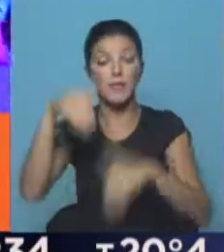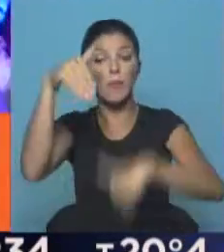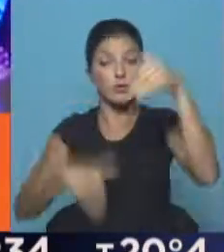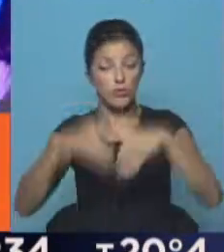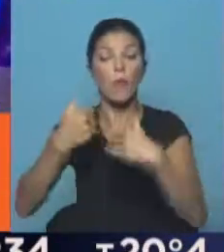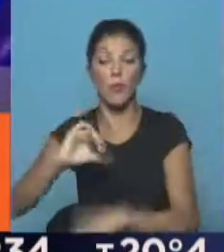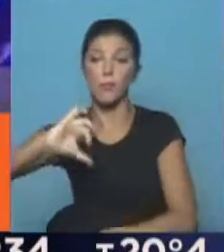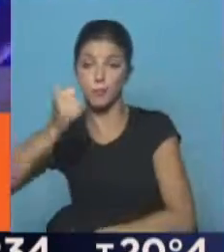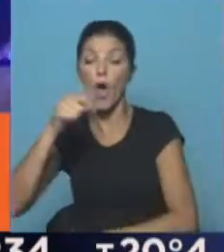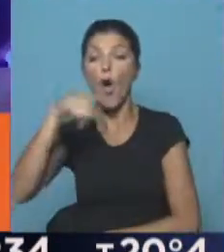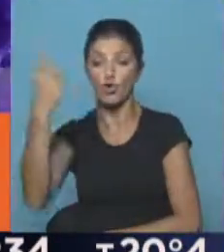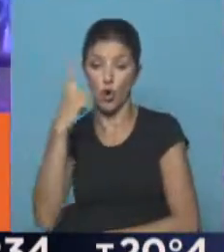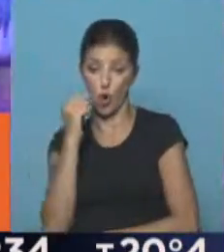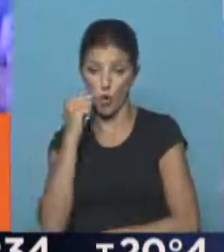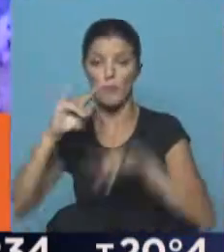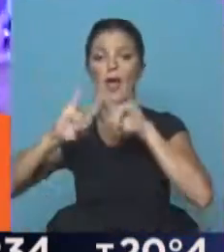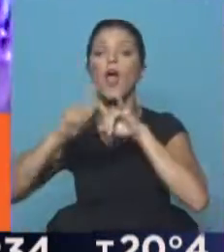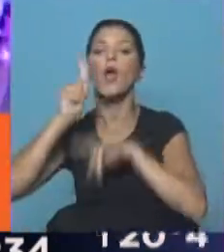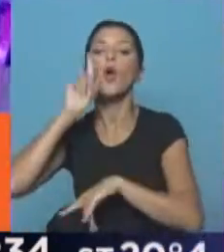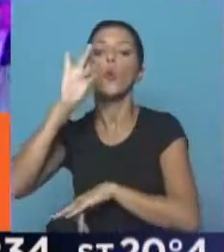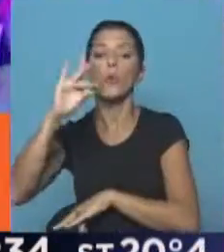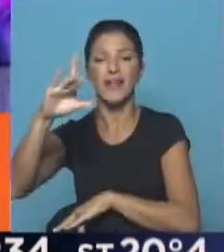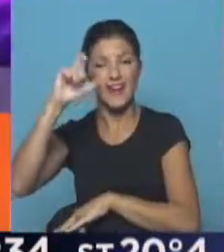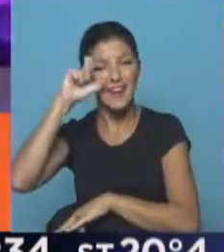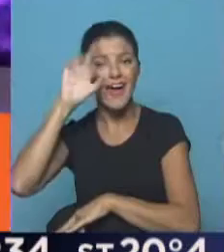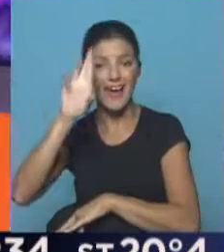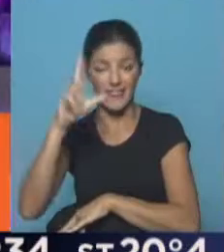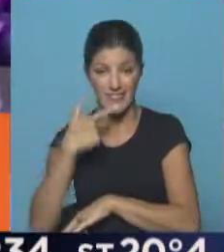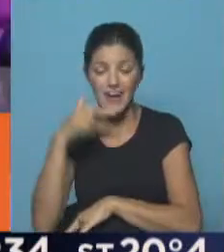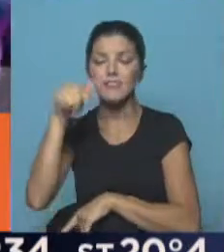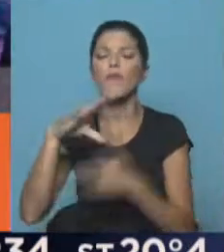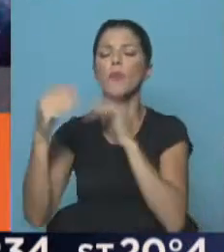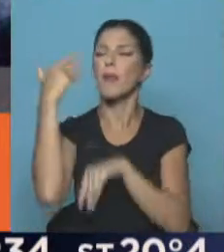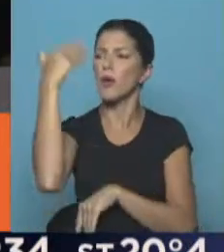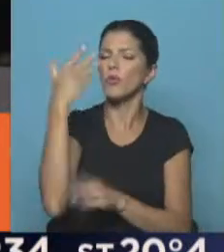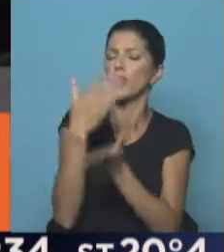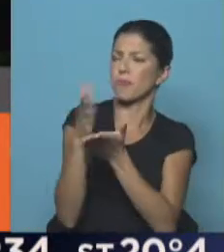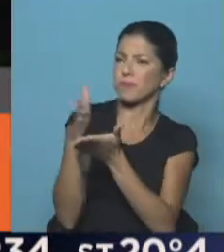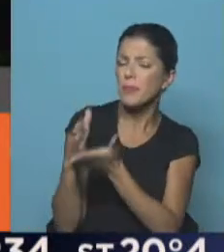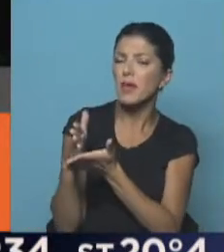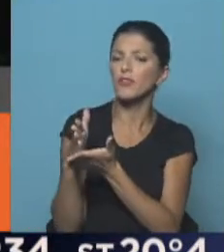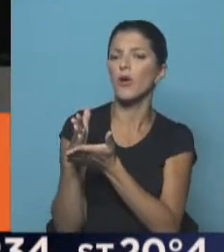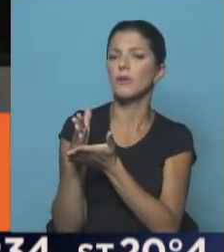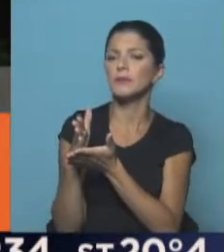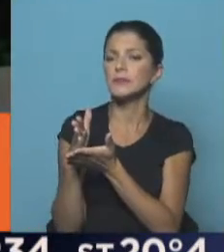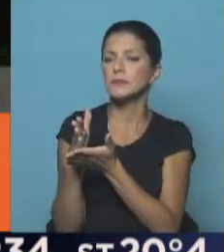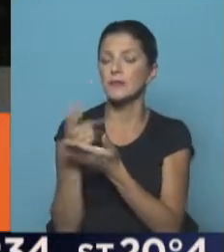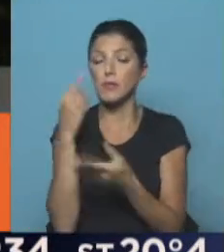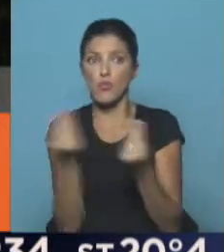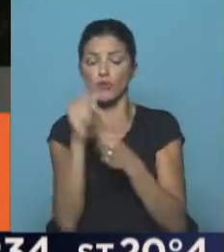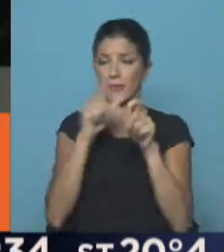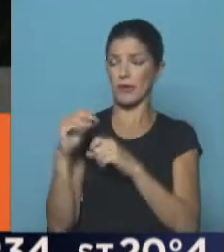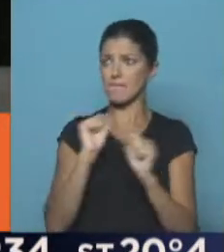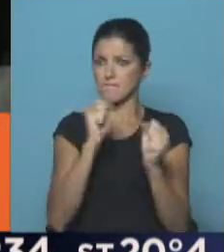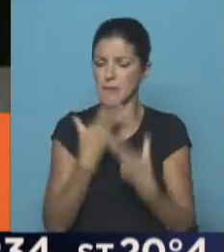ganadas por Geert Wilders, que con su discurso xenófobo e islamófobo había generado, temores de que